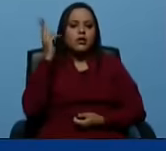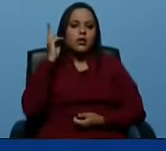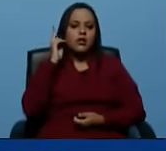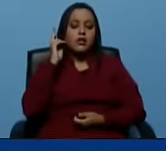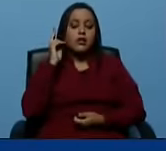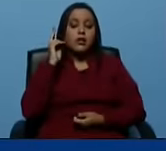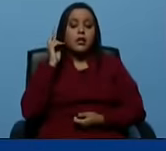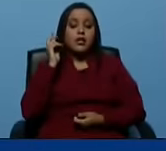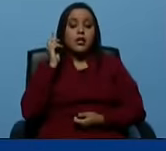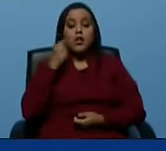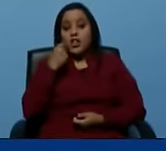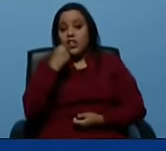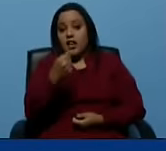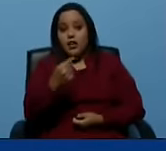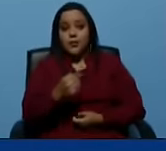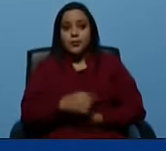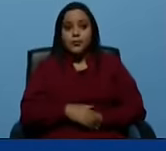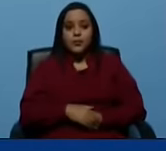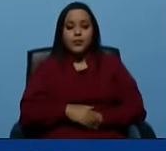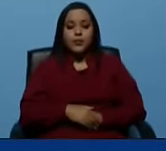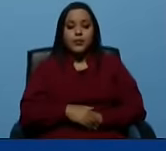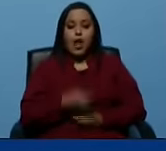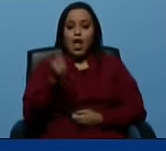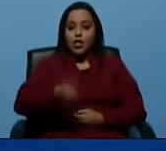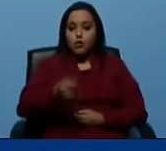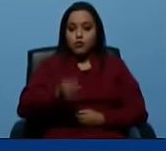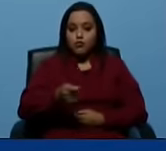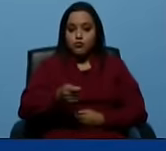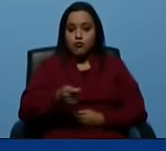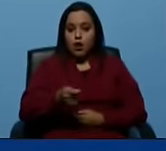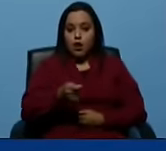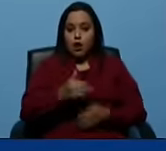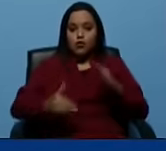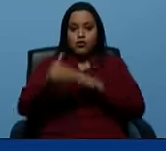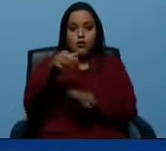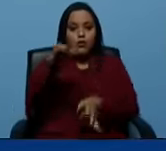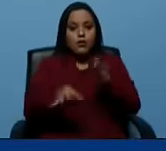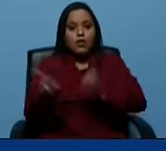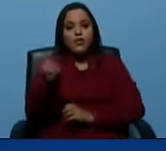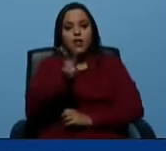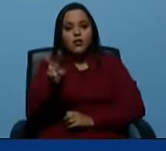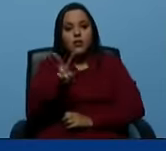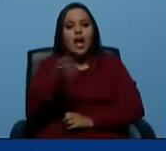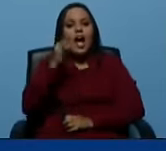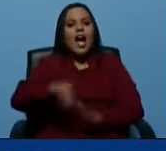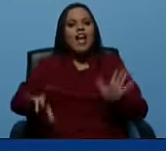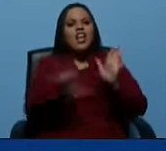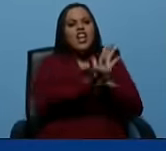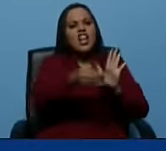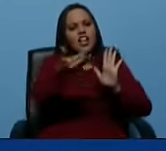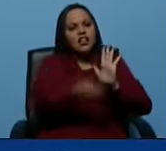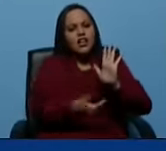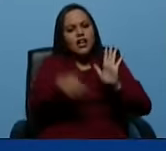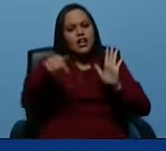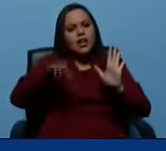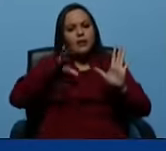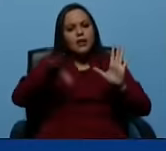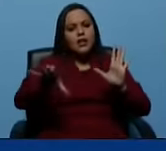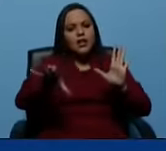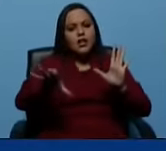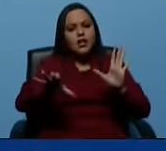que diga el Tribunal Supremo de Justicia de Venezuela será ley de la República,